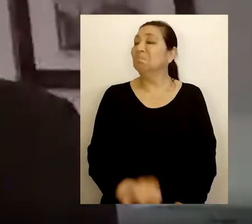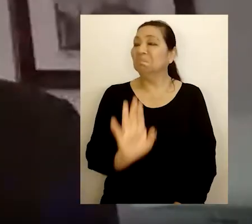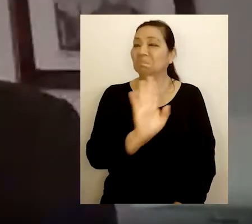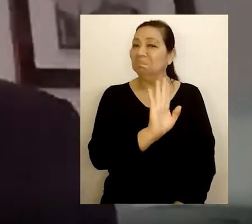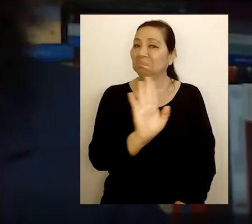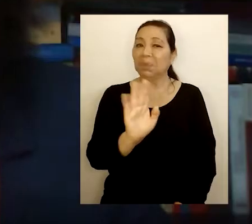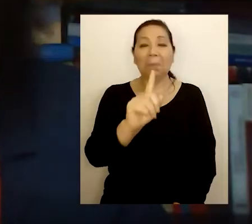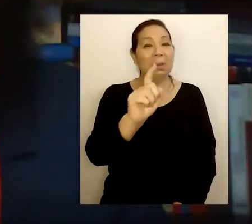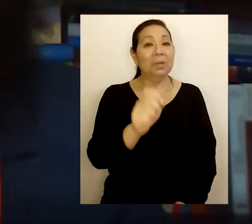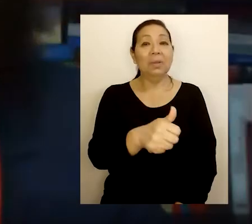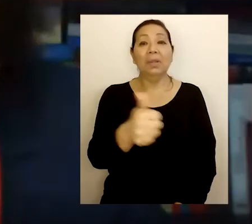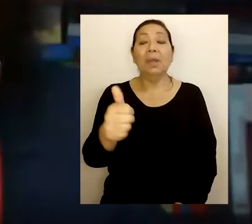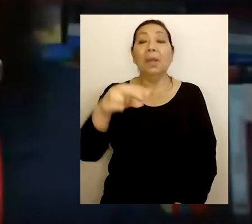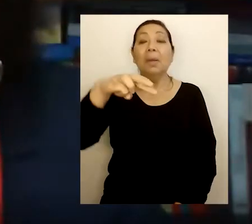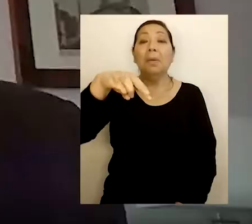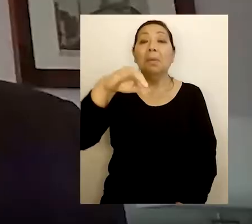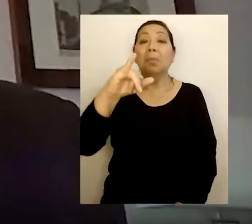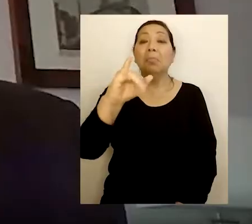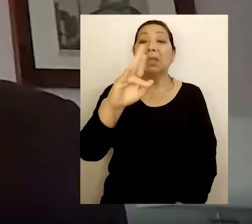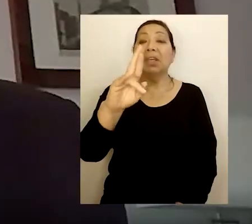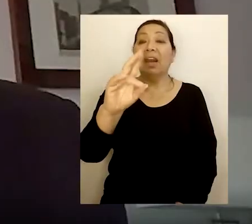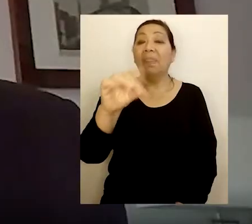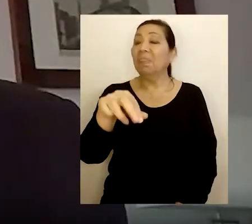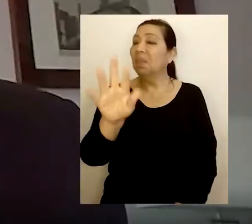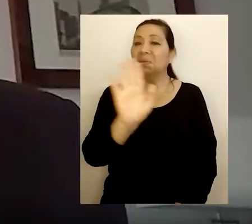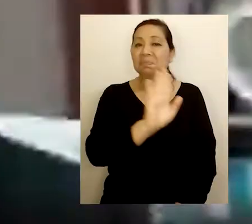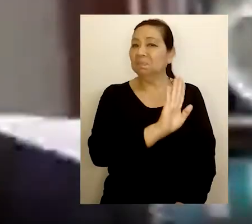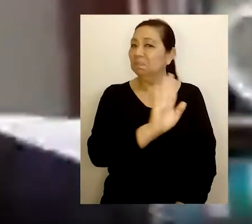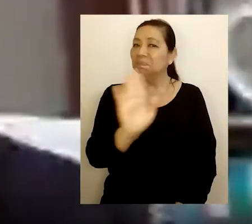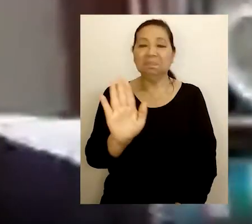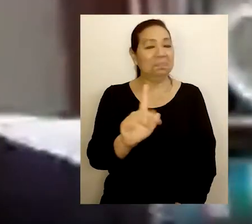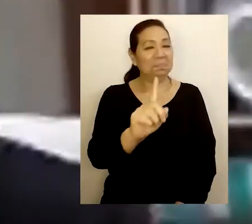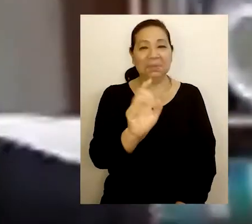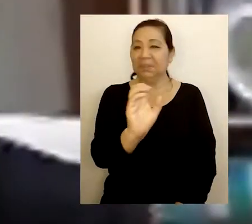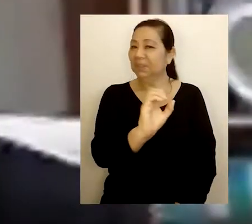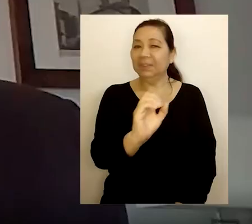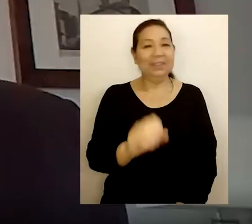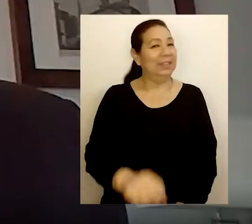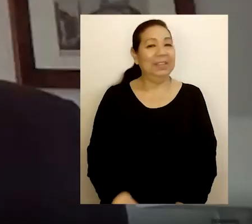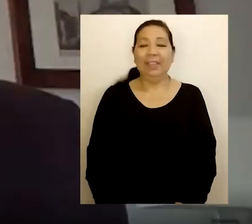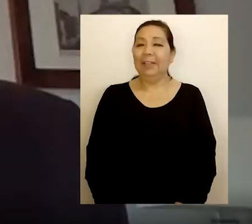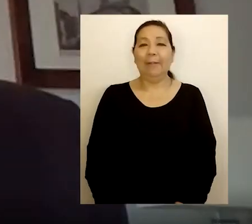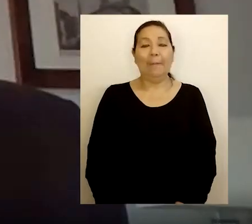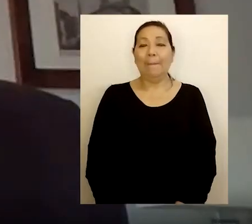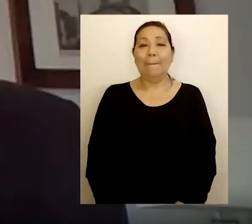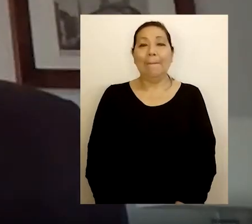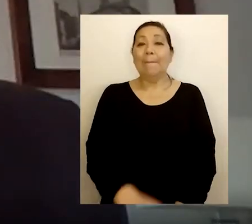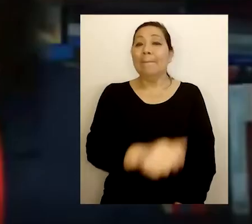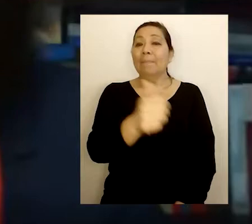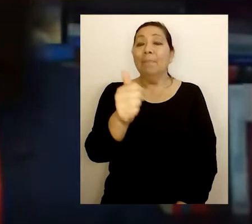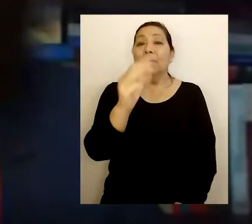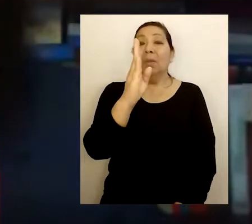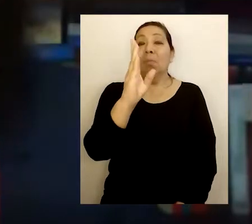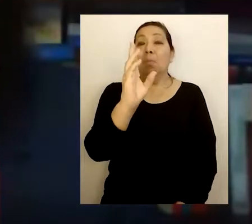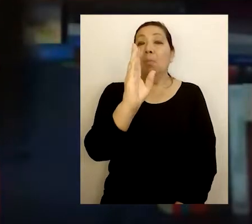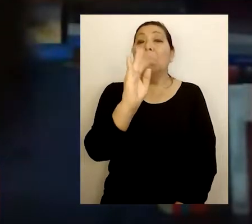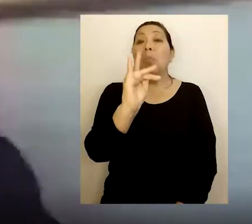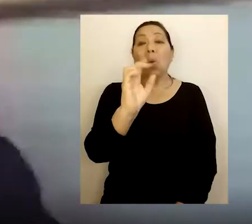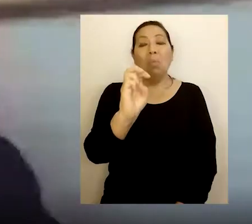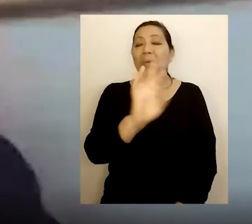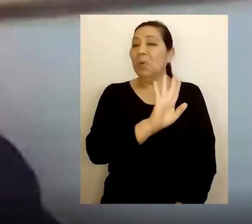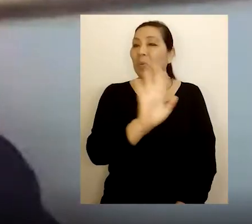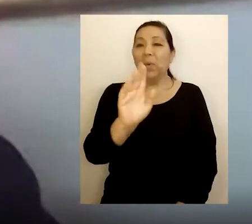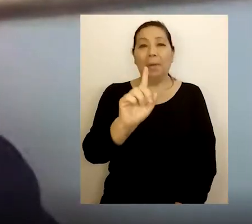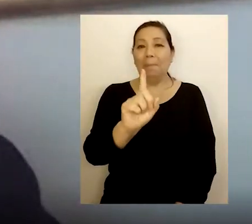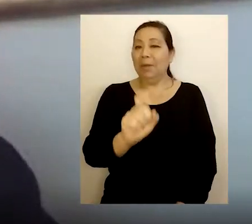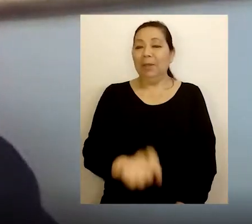gracias, presidente. Magistrado Miranda. No tengo preguntas, presidenta. Magistrado Blume. No hay